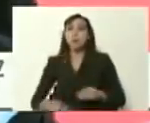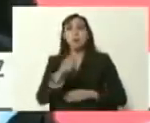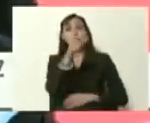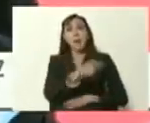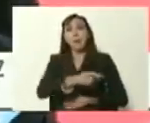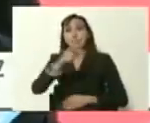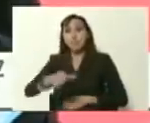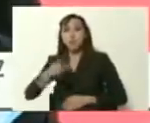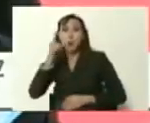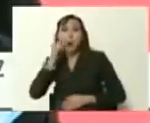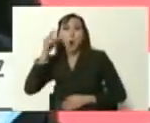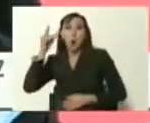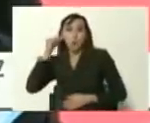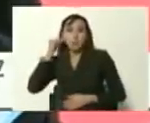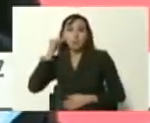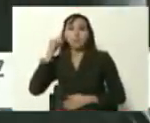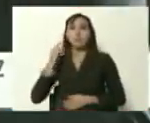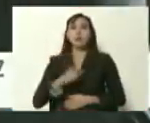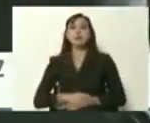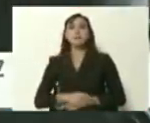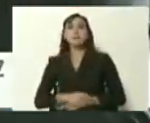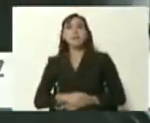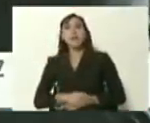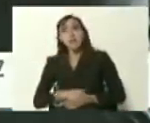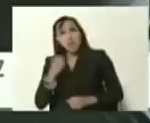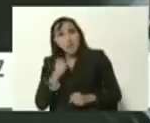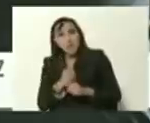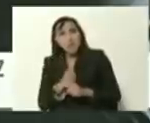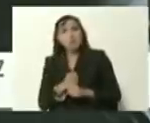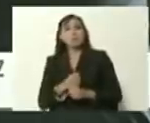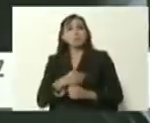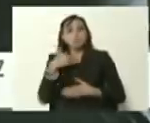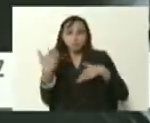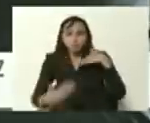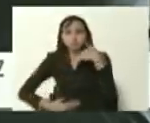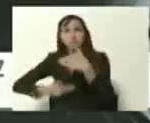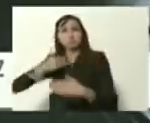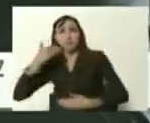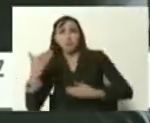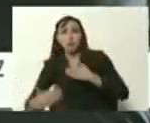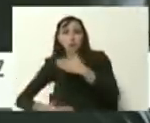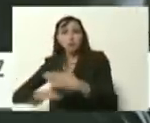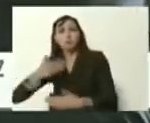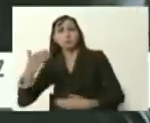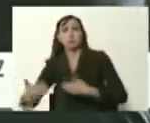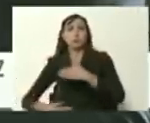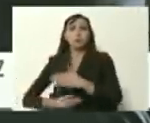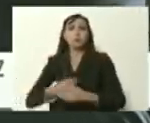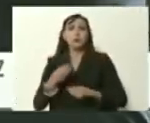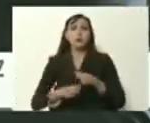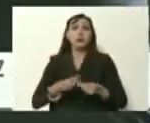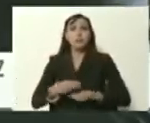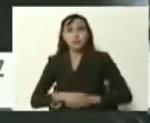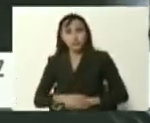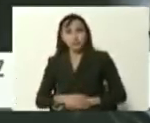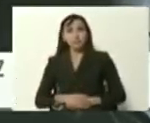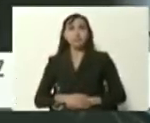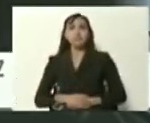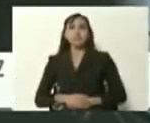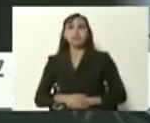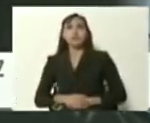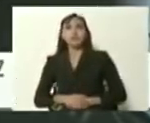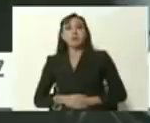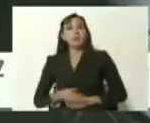aquellos hombres y mujeres que ponen su granito de arena día tras día. ¿Para qué? Para hacer